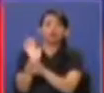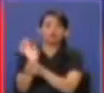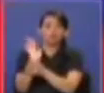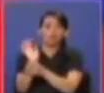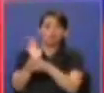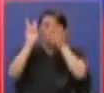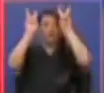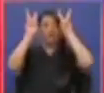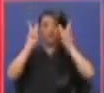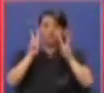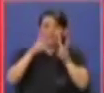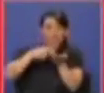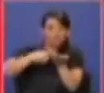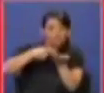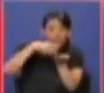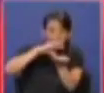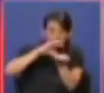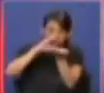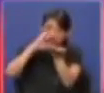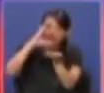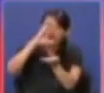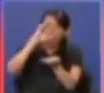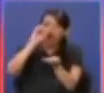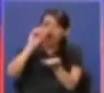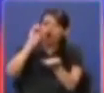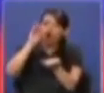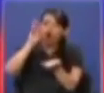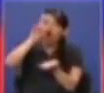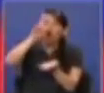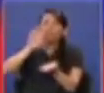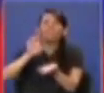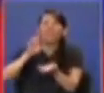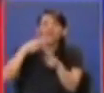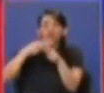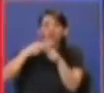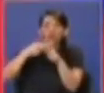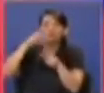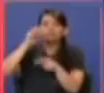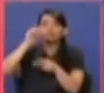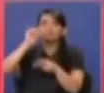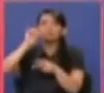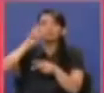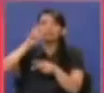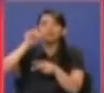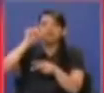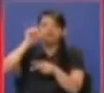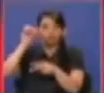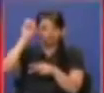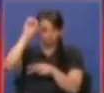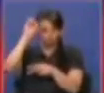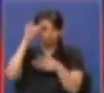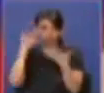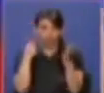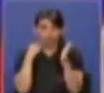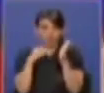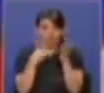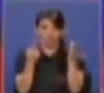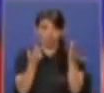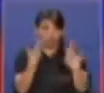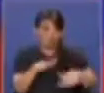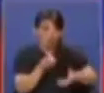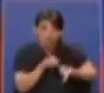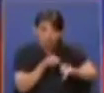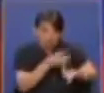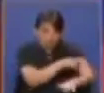cobre conocido como Proyecto Mirador, que lo negociamos con anticipo de regalías. Es decir, todavía no ha salido un